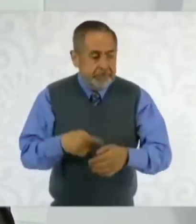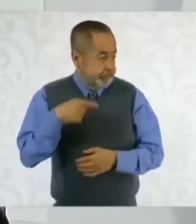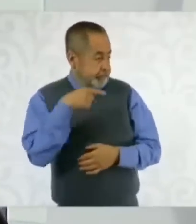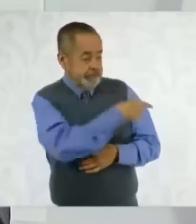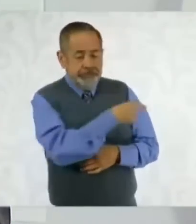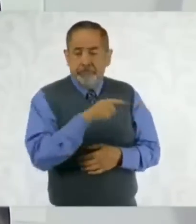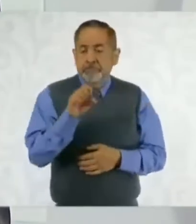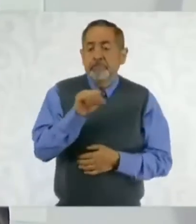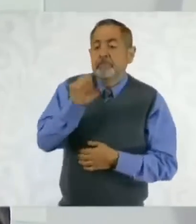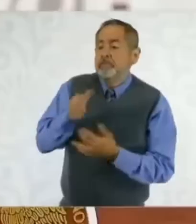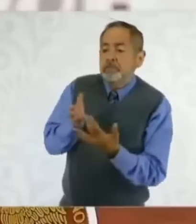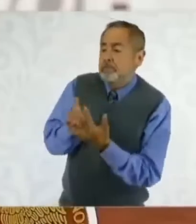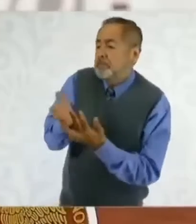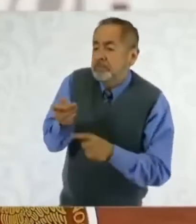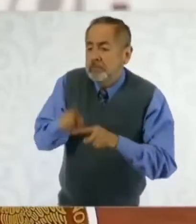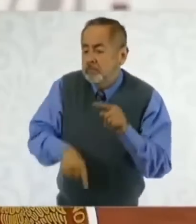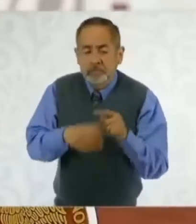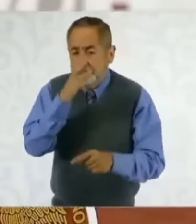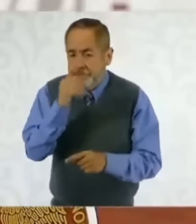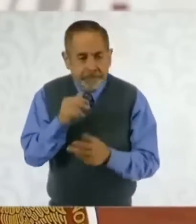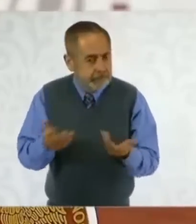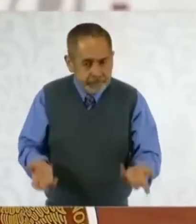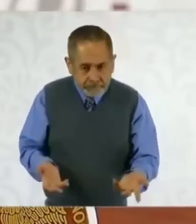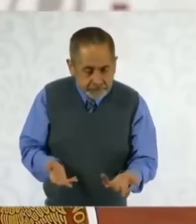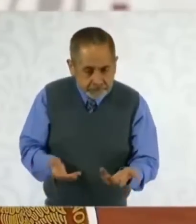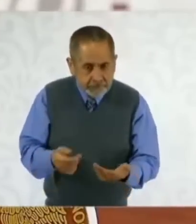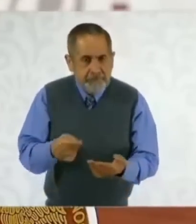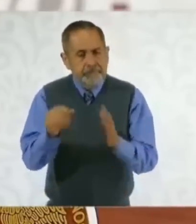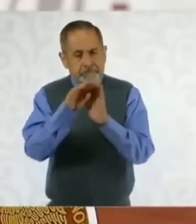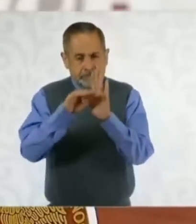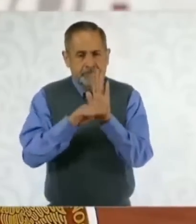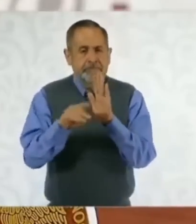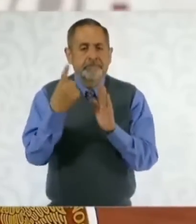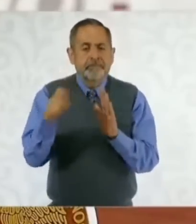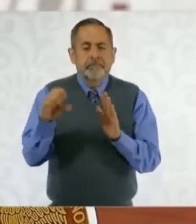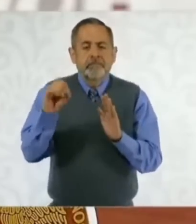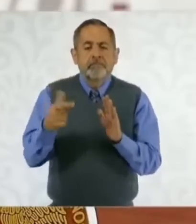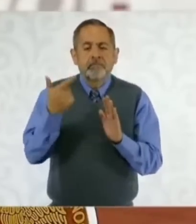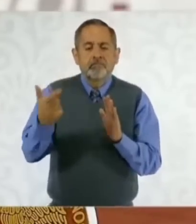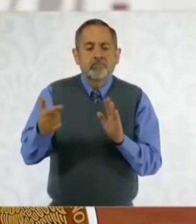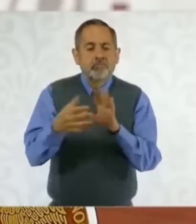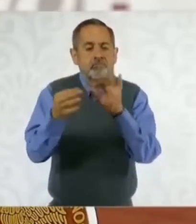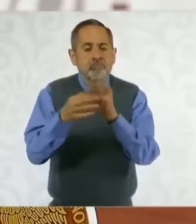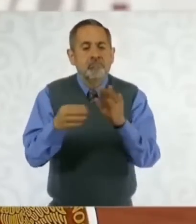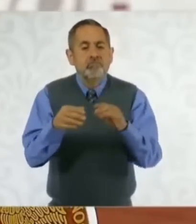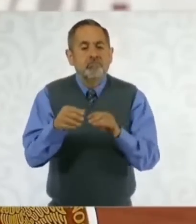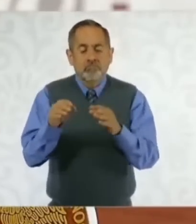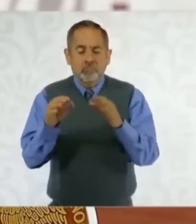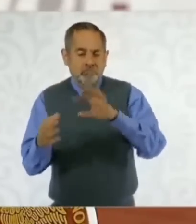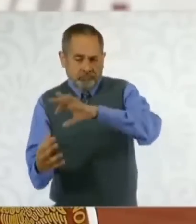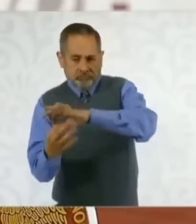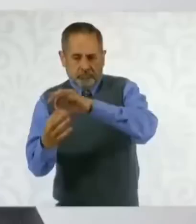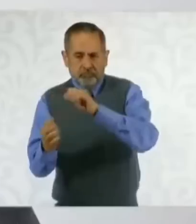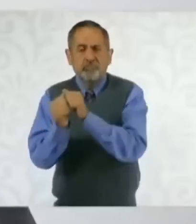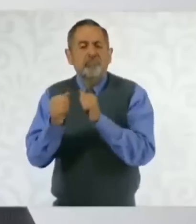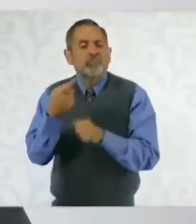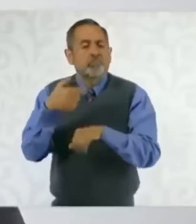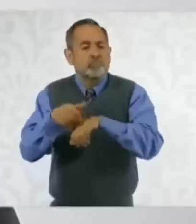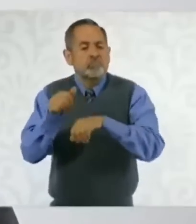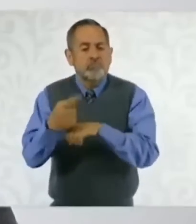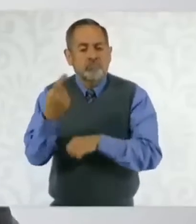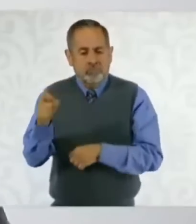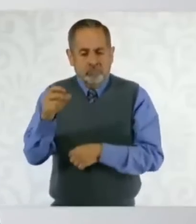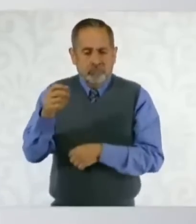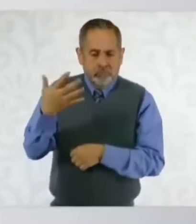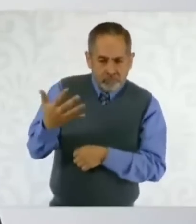en el 107 se replica, se traslada, se homologa al 105 en relación a